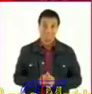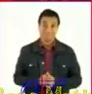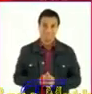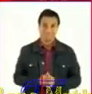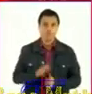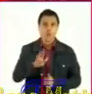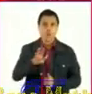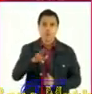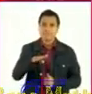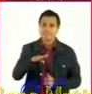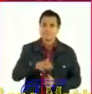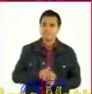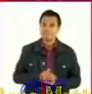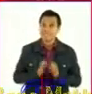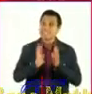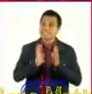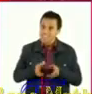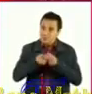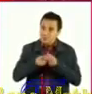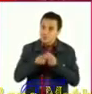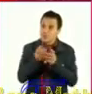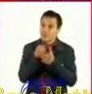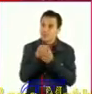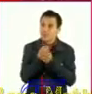por cierto, ya empezó, amigo.